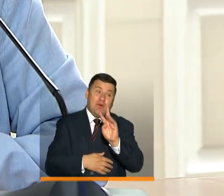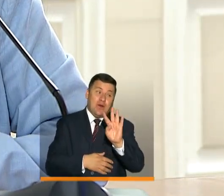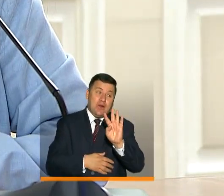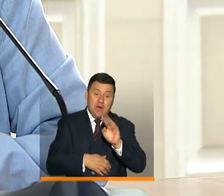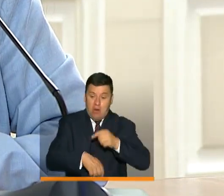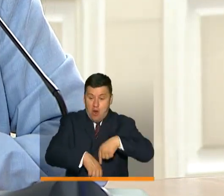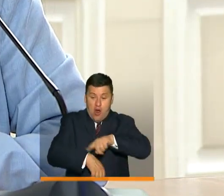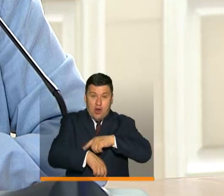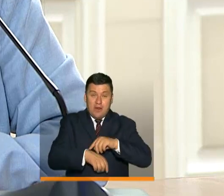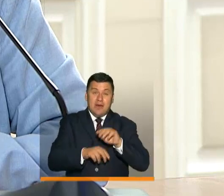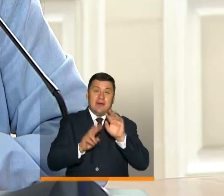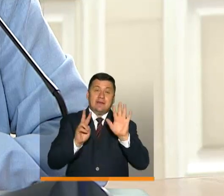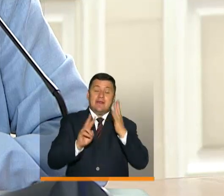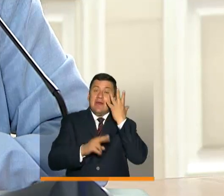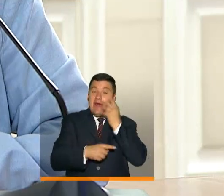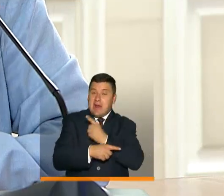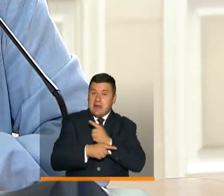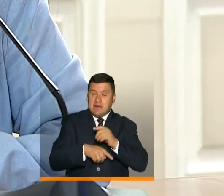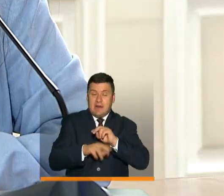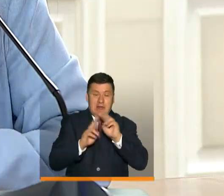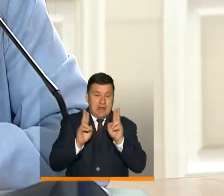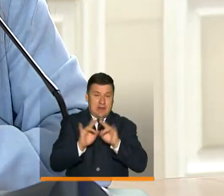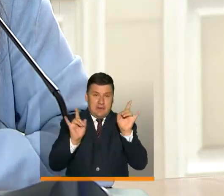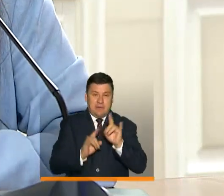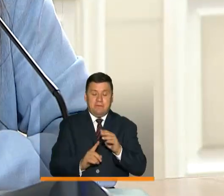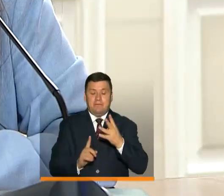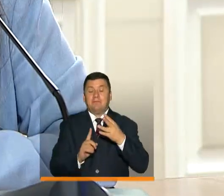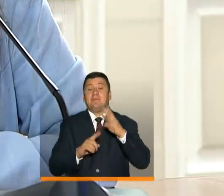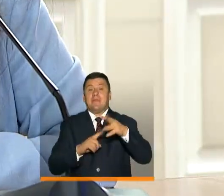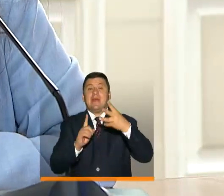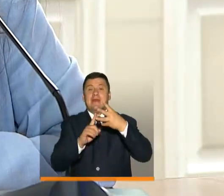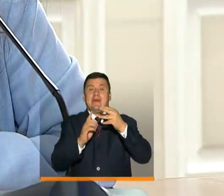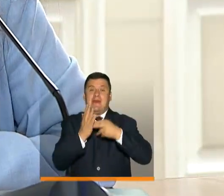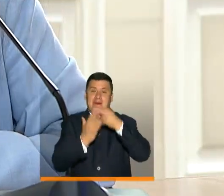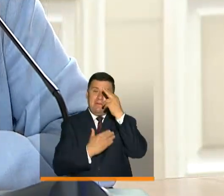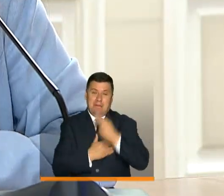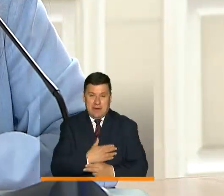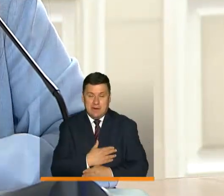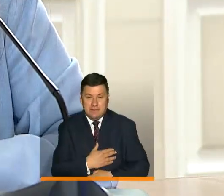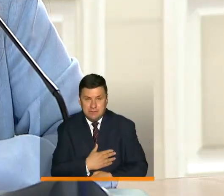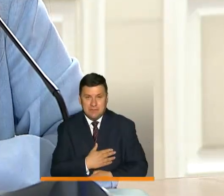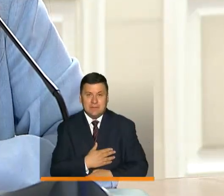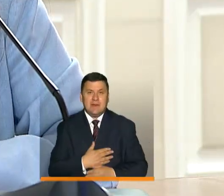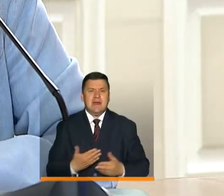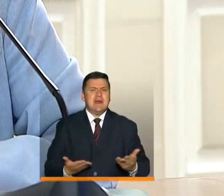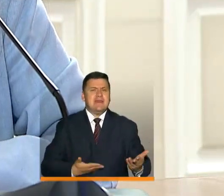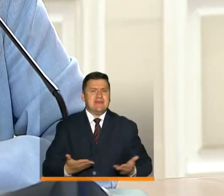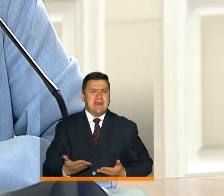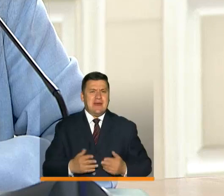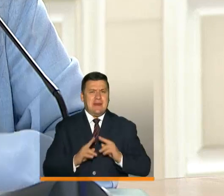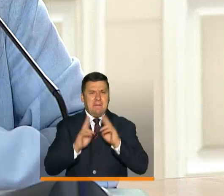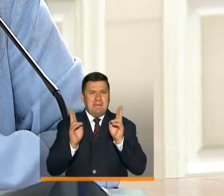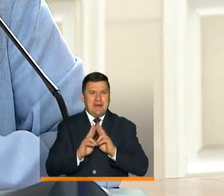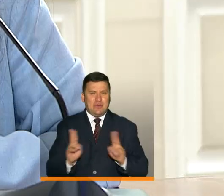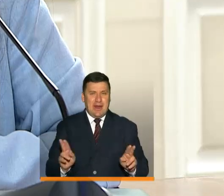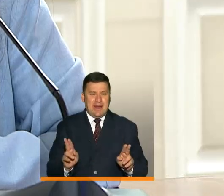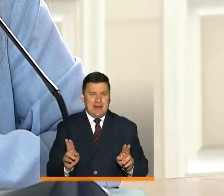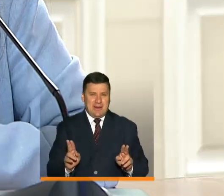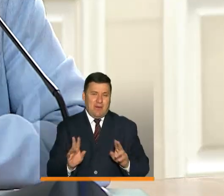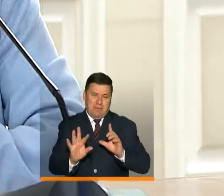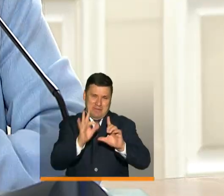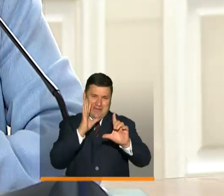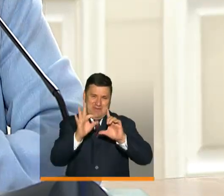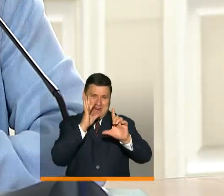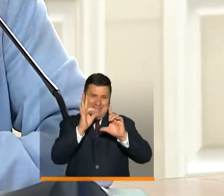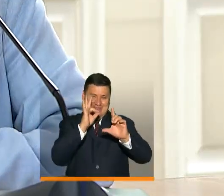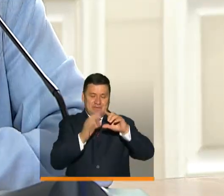24 horas al día, 7 días de la semana. Y un tercer proyecto es el proyecto de las tiendas virtuales. Yo creo que aquí